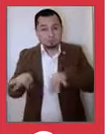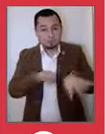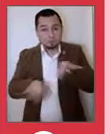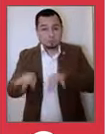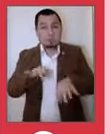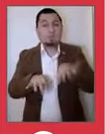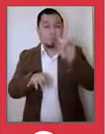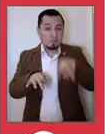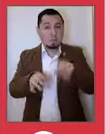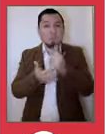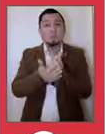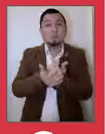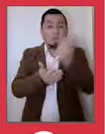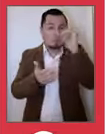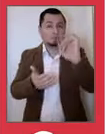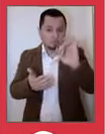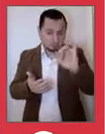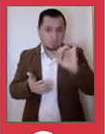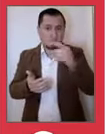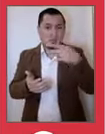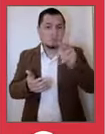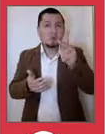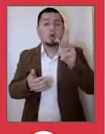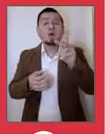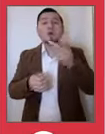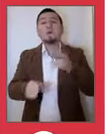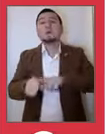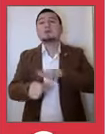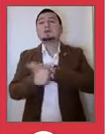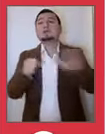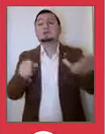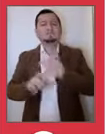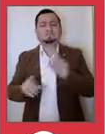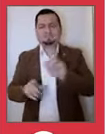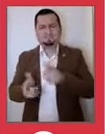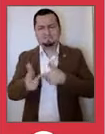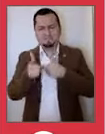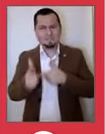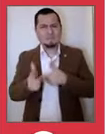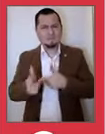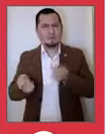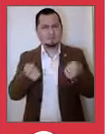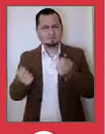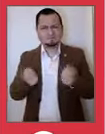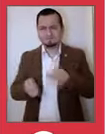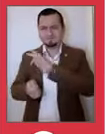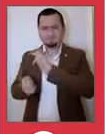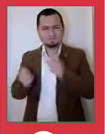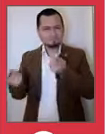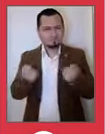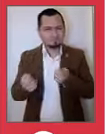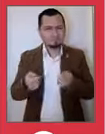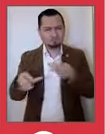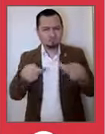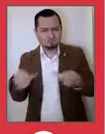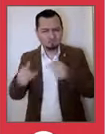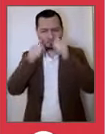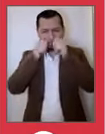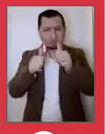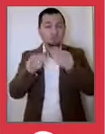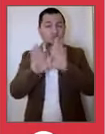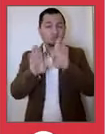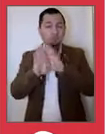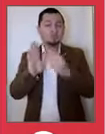sí pero nuestro sistema hospitalario no está desbordado tenemos margen de maniobra estamos preparándonos y lo vamos a explicar